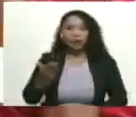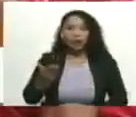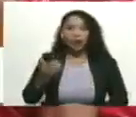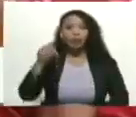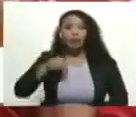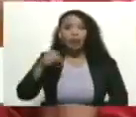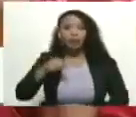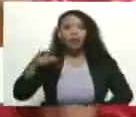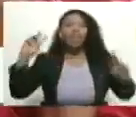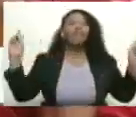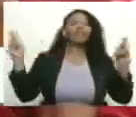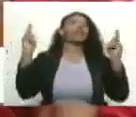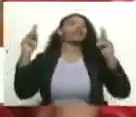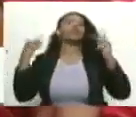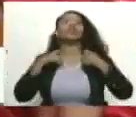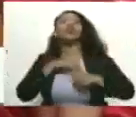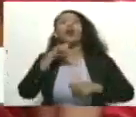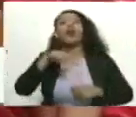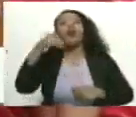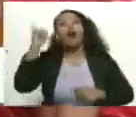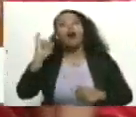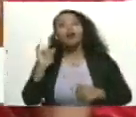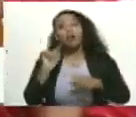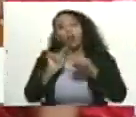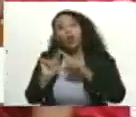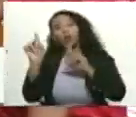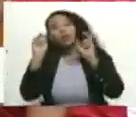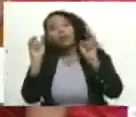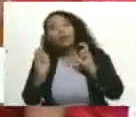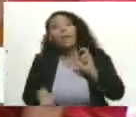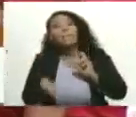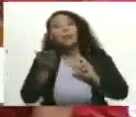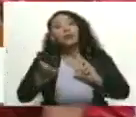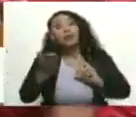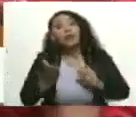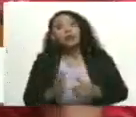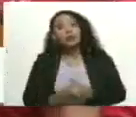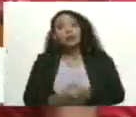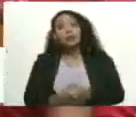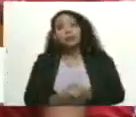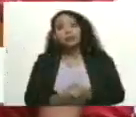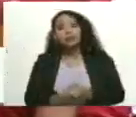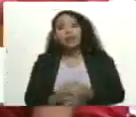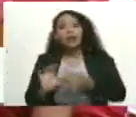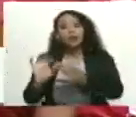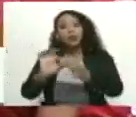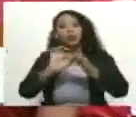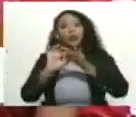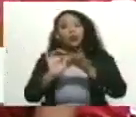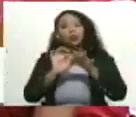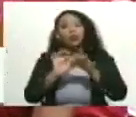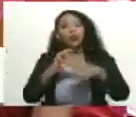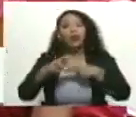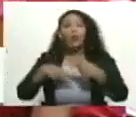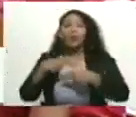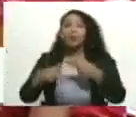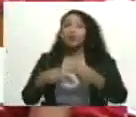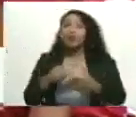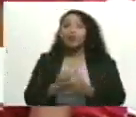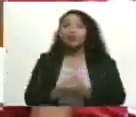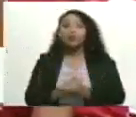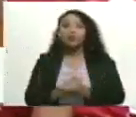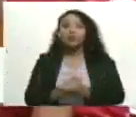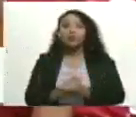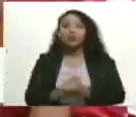de estas victorias que hemos tenido. Y el otro factor fundamental es el de la unidad revolucionaria.